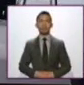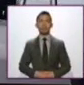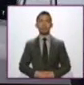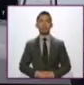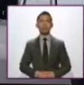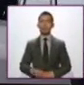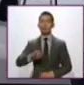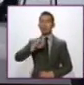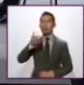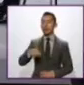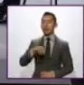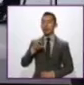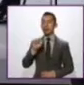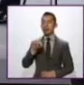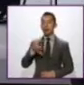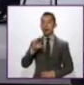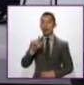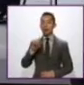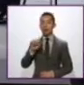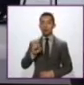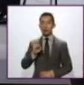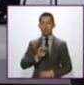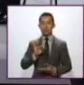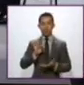Juan Carlos. Gracias.